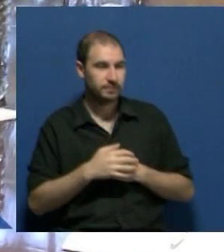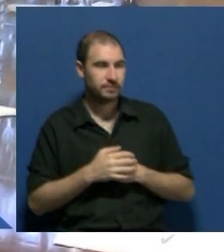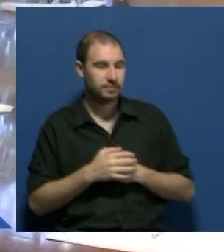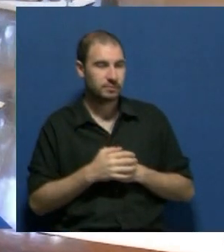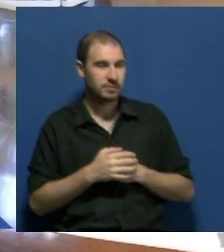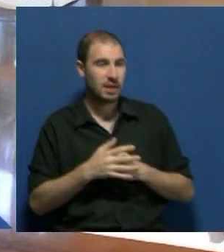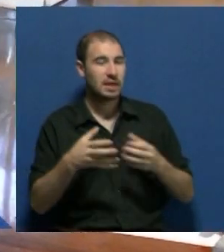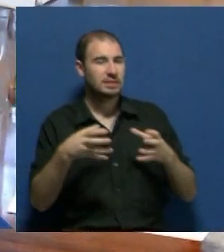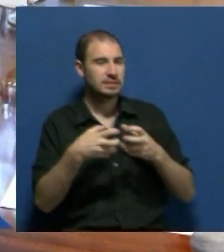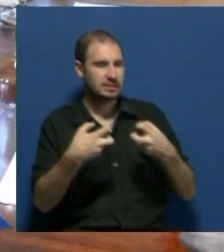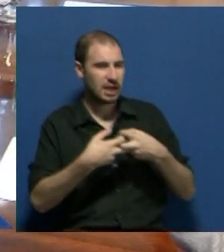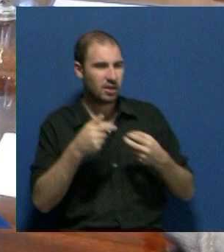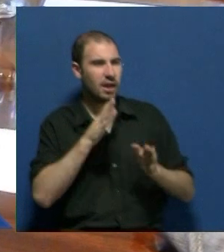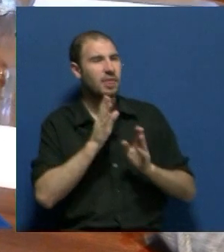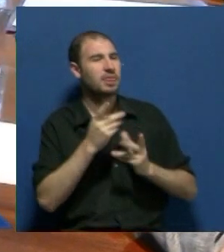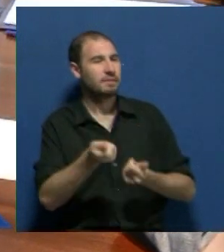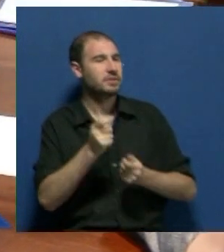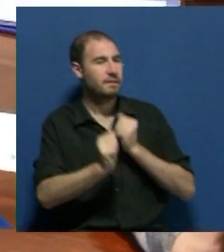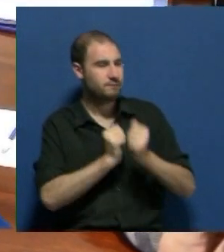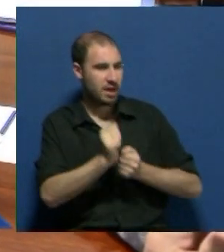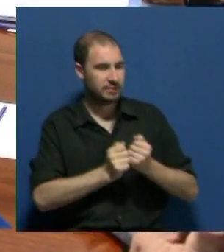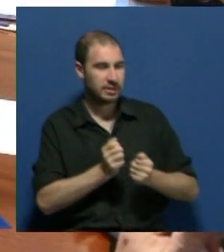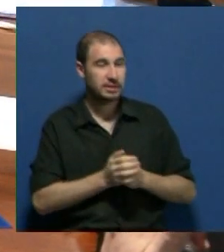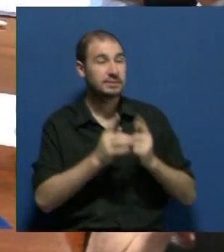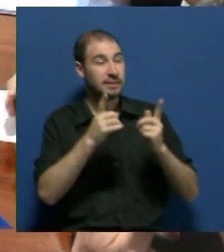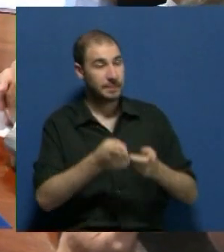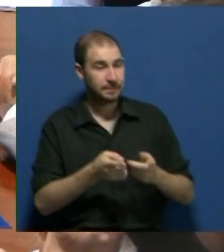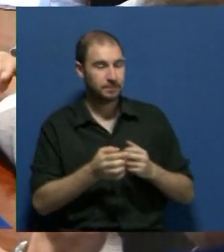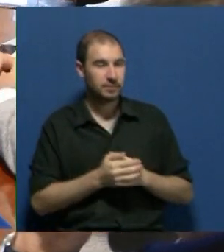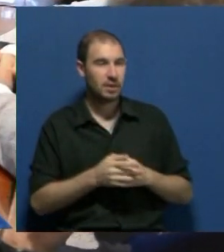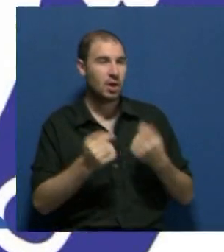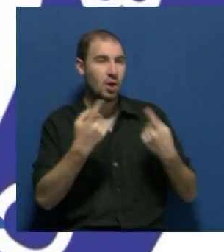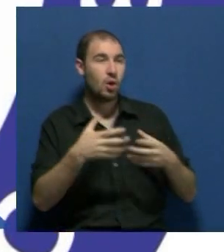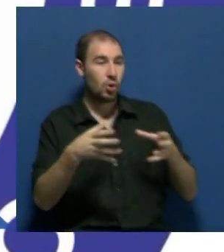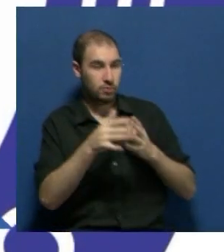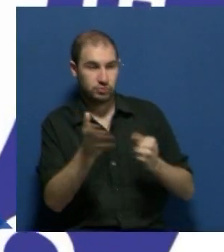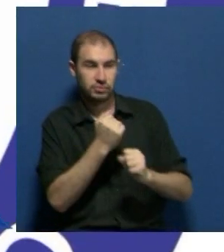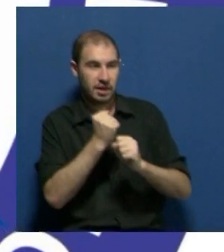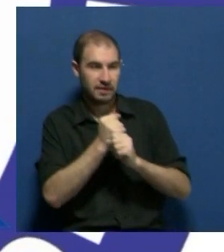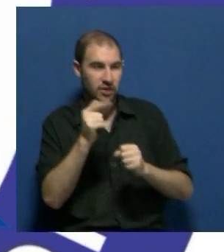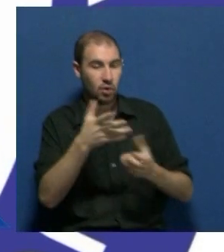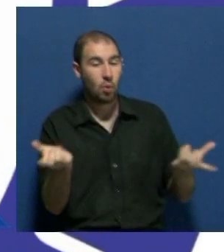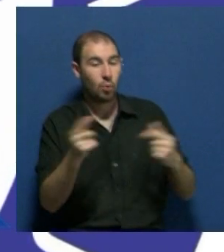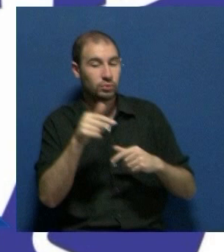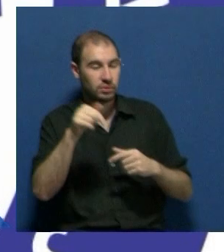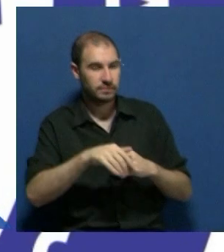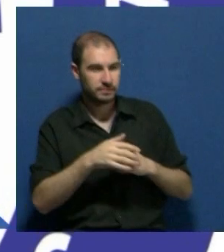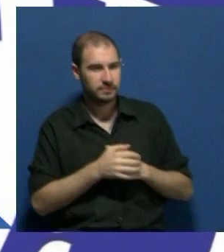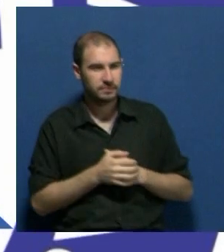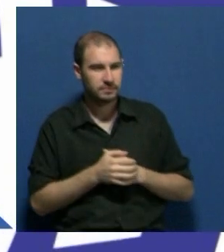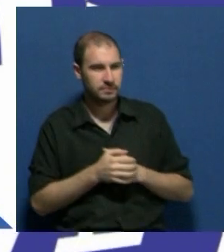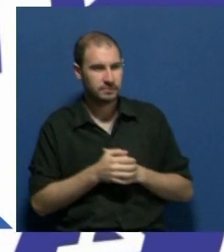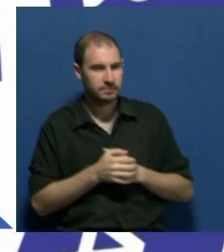todos los gremios industriales estamos defendiendo la industria. Y a su vez, con todas las centrales obreras, nos juntamos con maestros